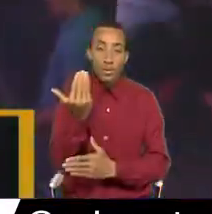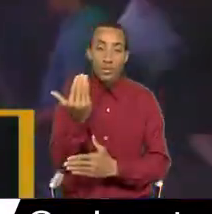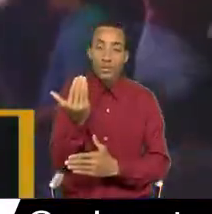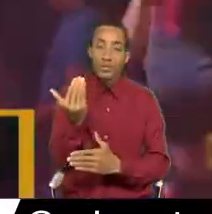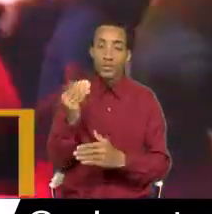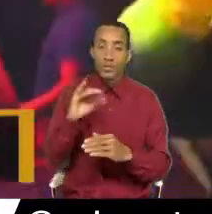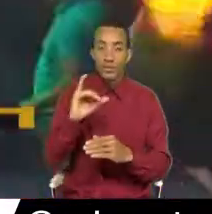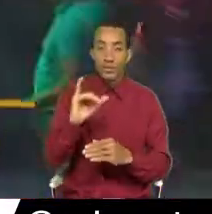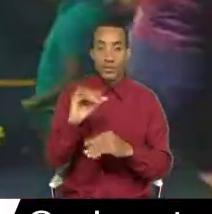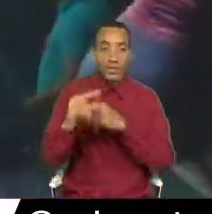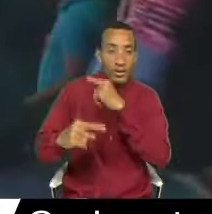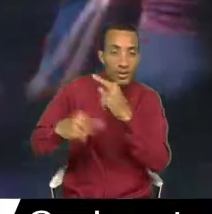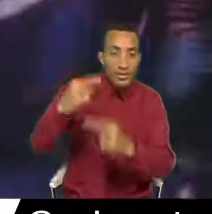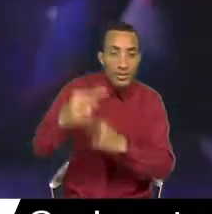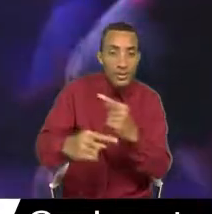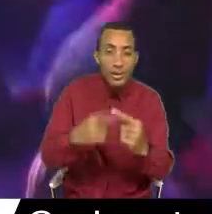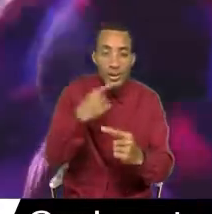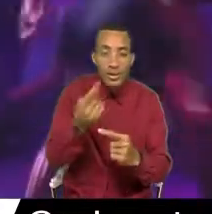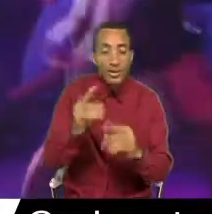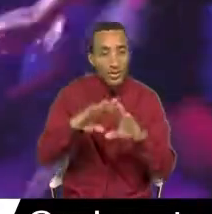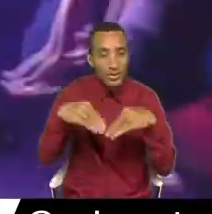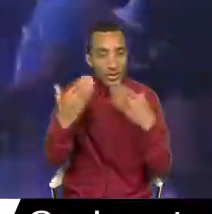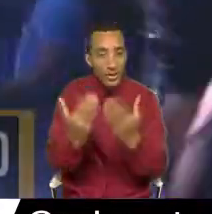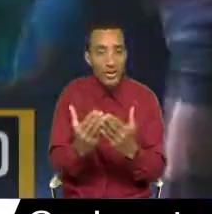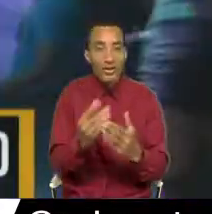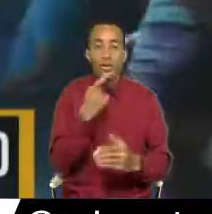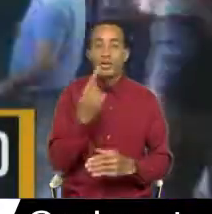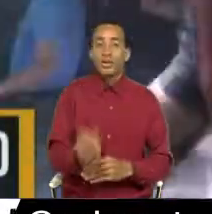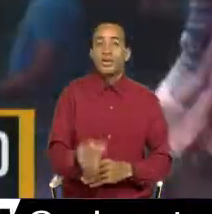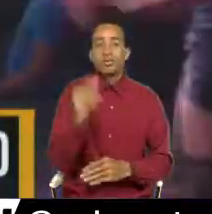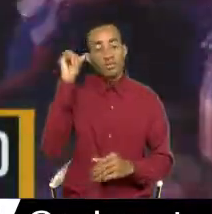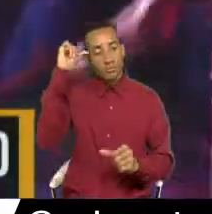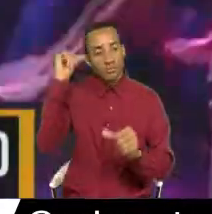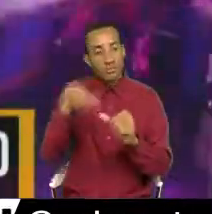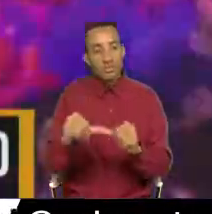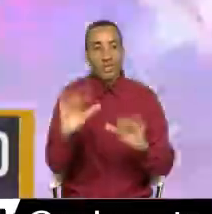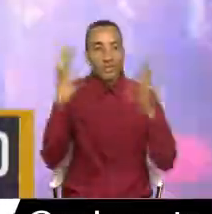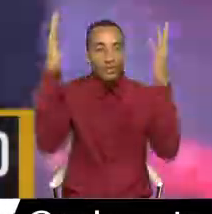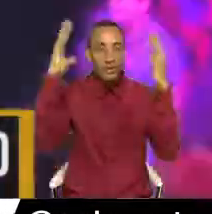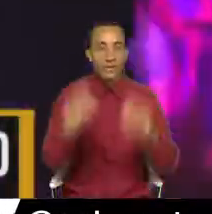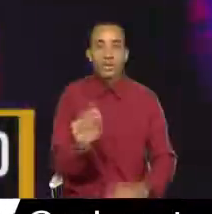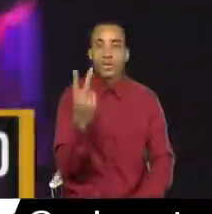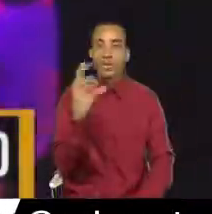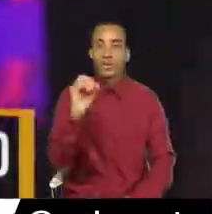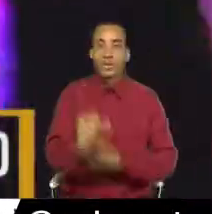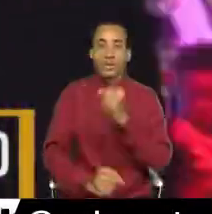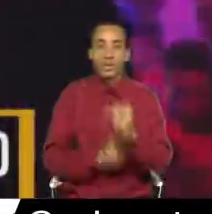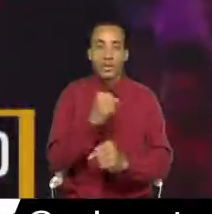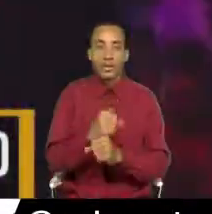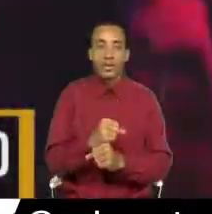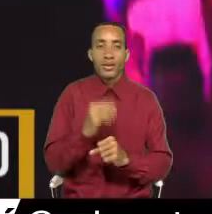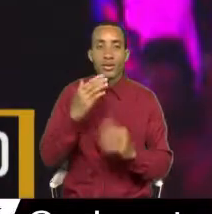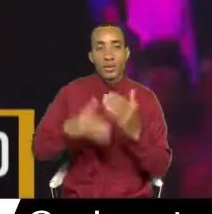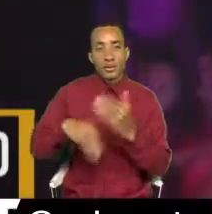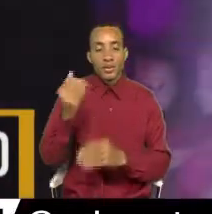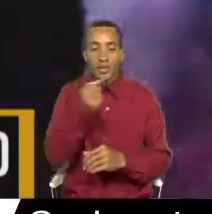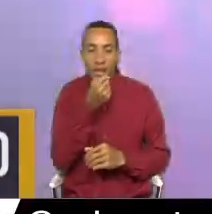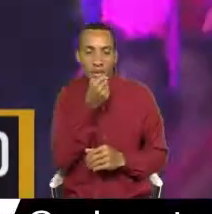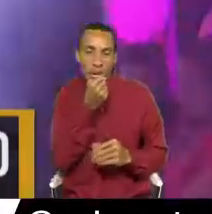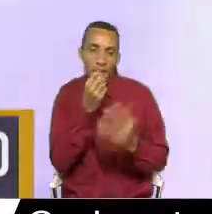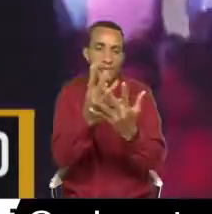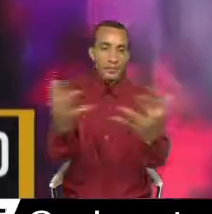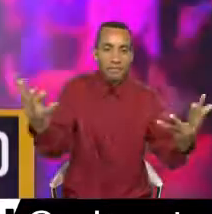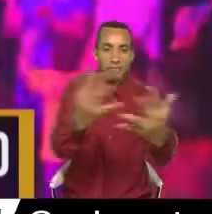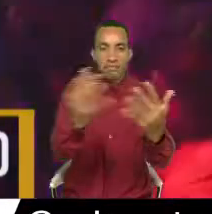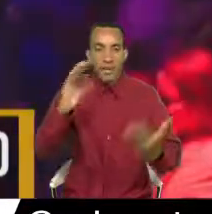Enlace Noticias sobre la celebración de los 20 años de la institución educativa. Con un concierto para los más pequeños inició la celebración de este